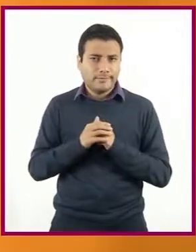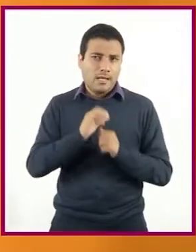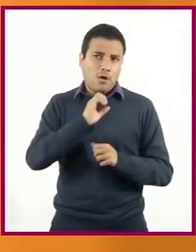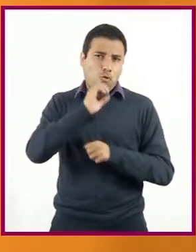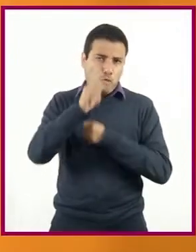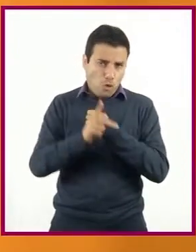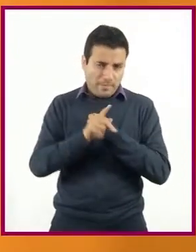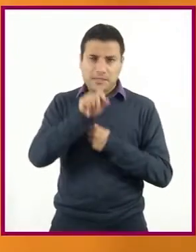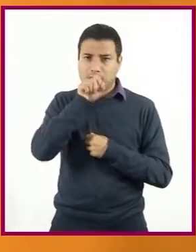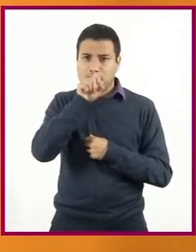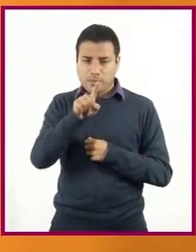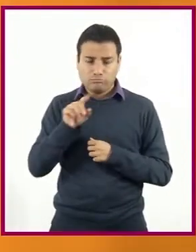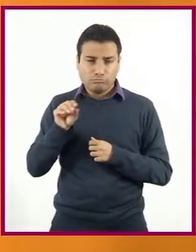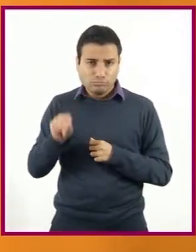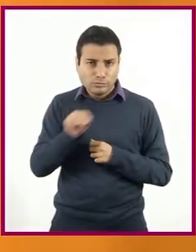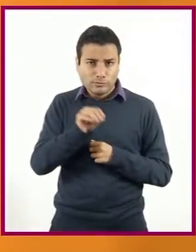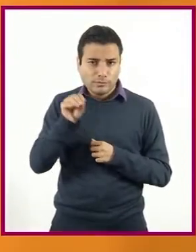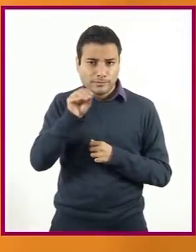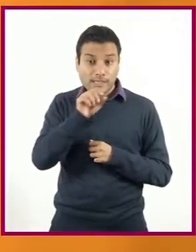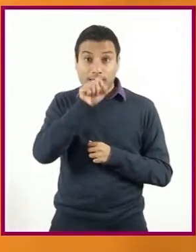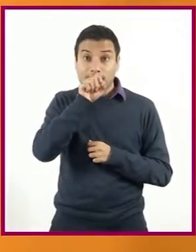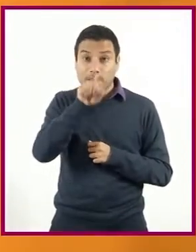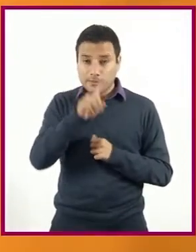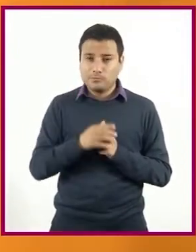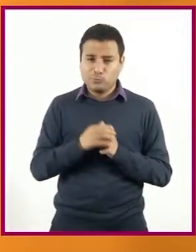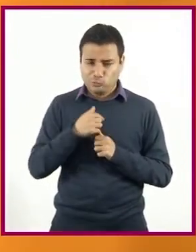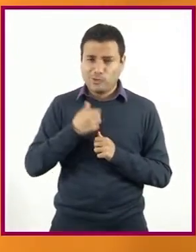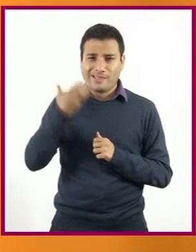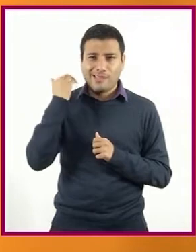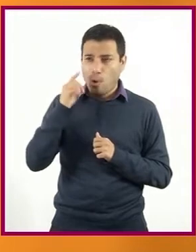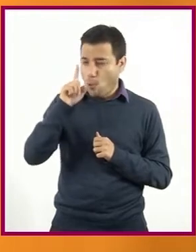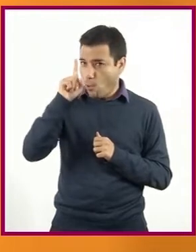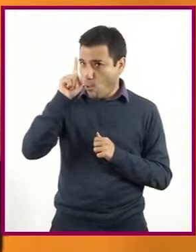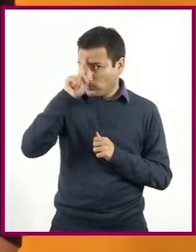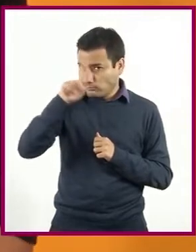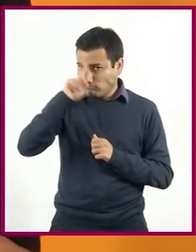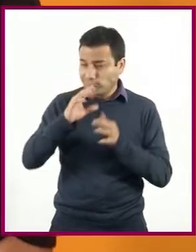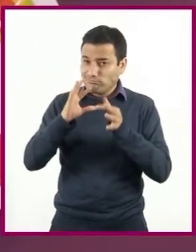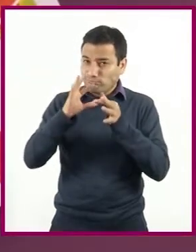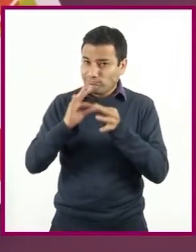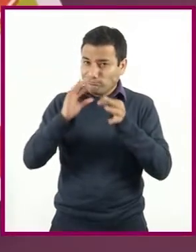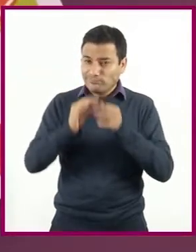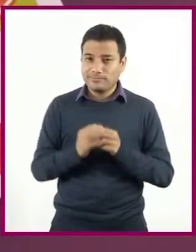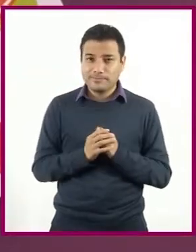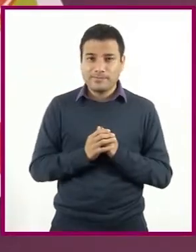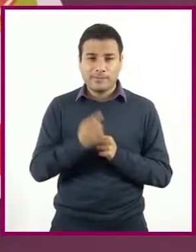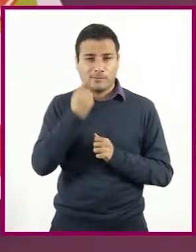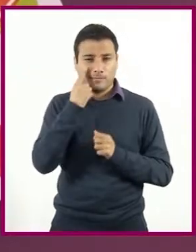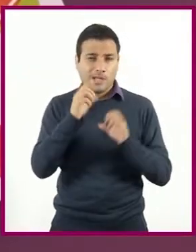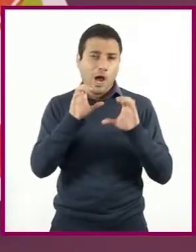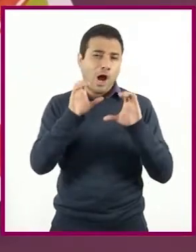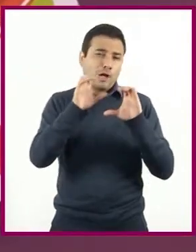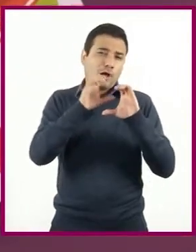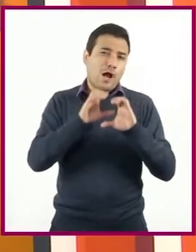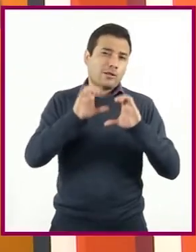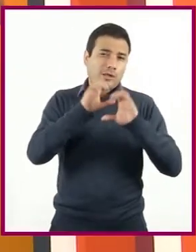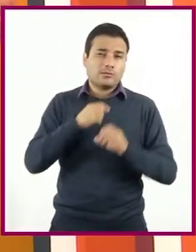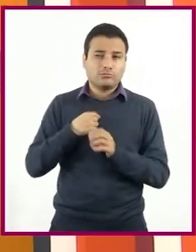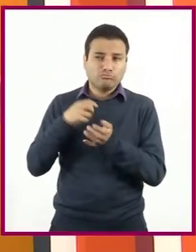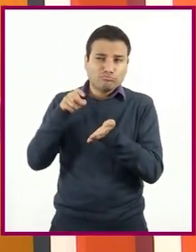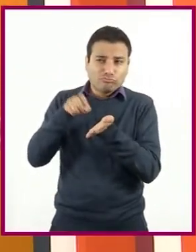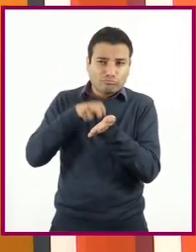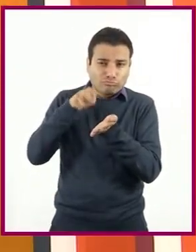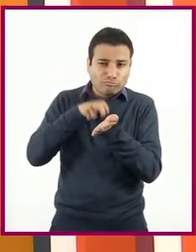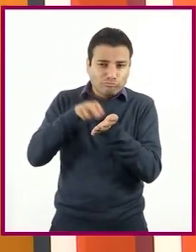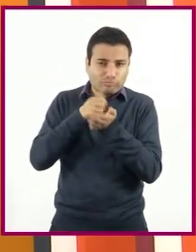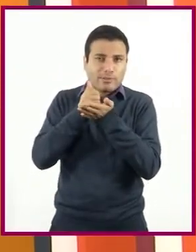Europa, también le di uno que otro consejito, que cántale así, la, la, la, la, la,